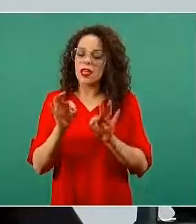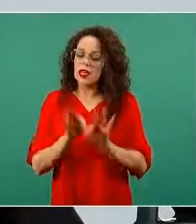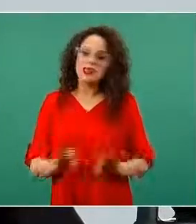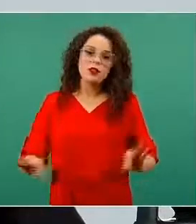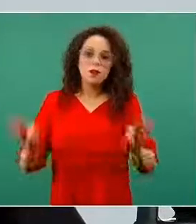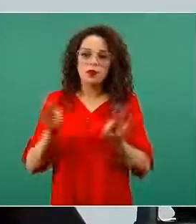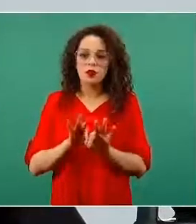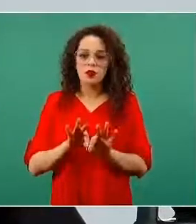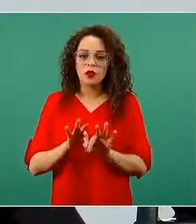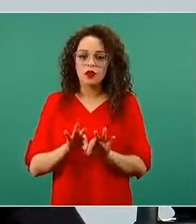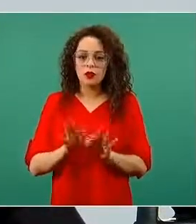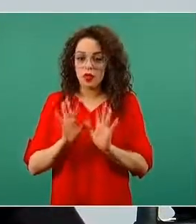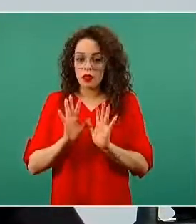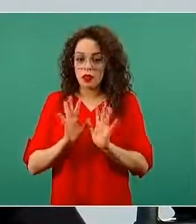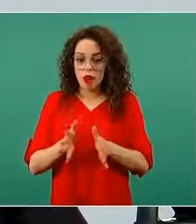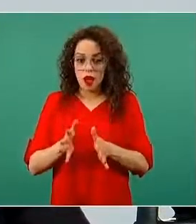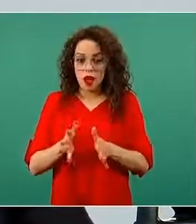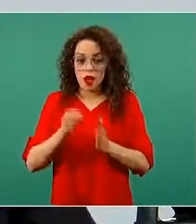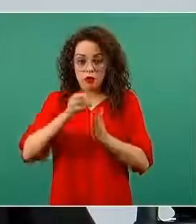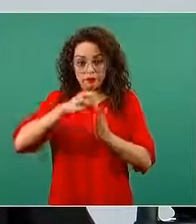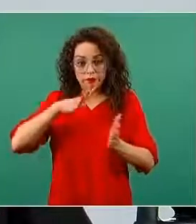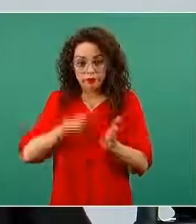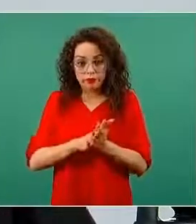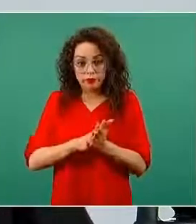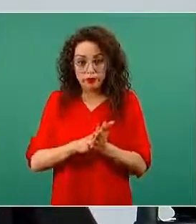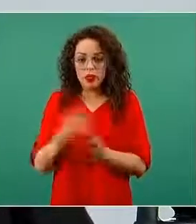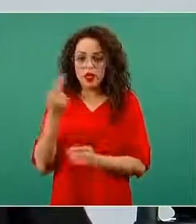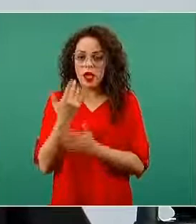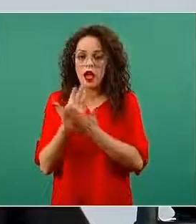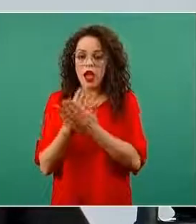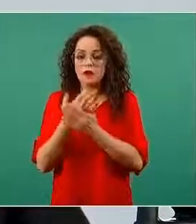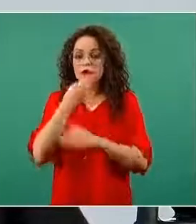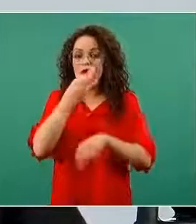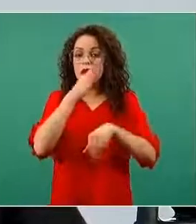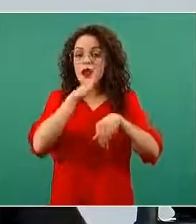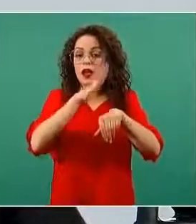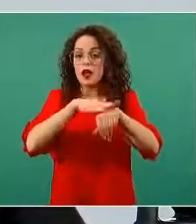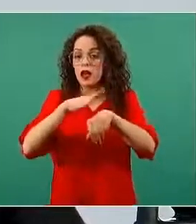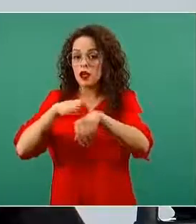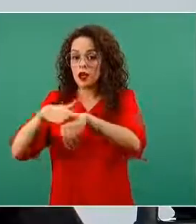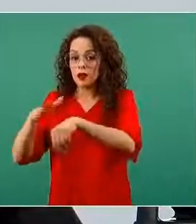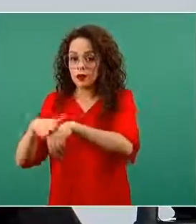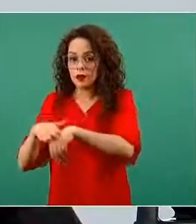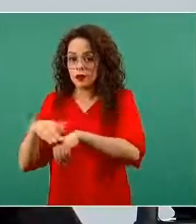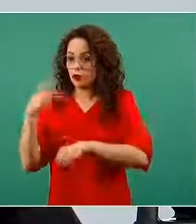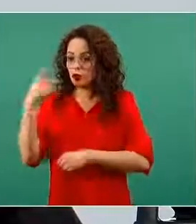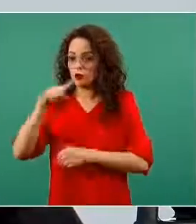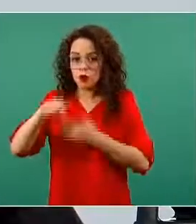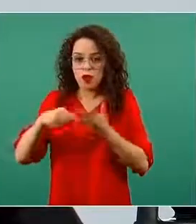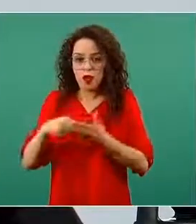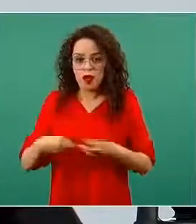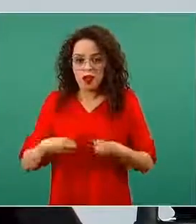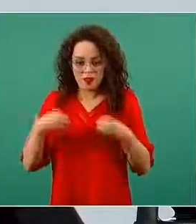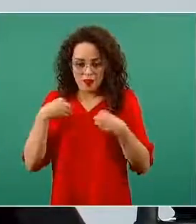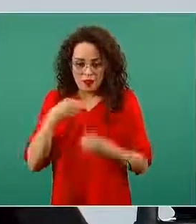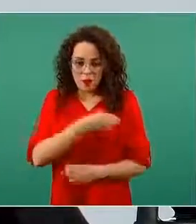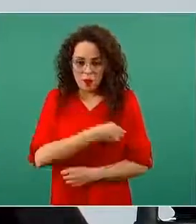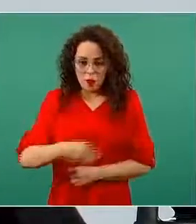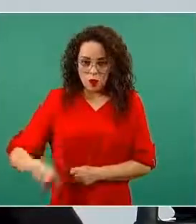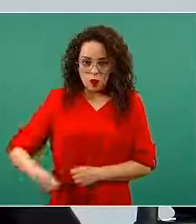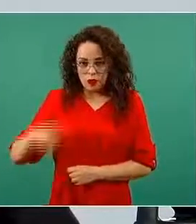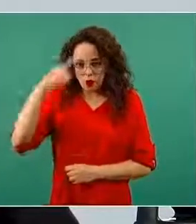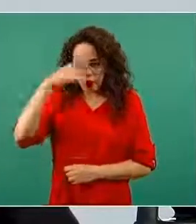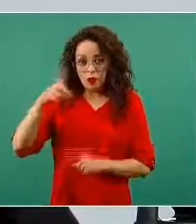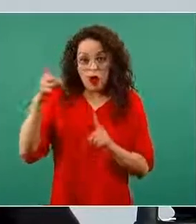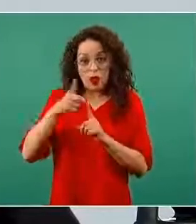importante que una vez estén preregistradas esperen el aviso que se les dará desde su municipio para acudir al sitio que se